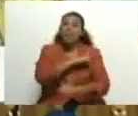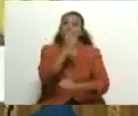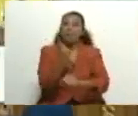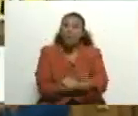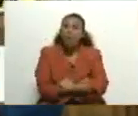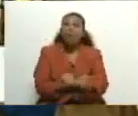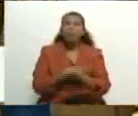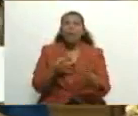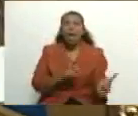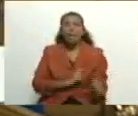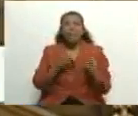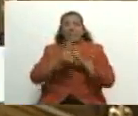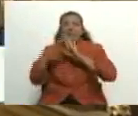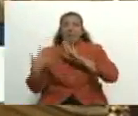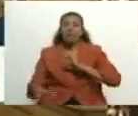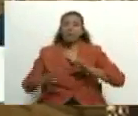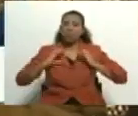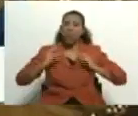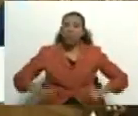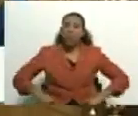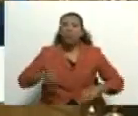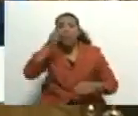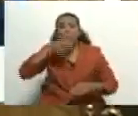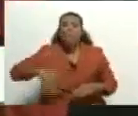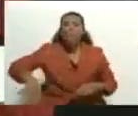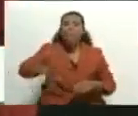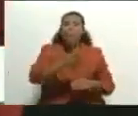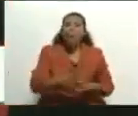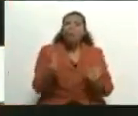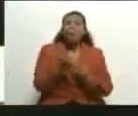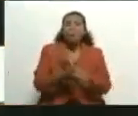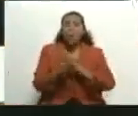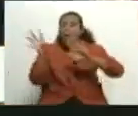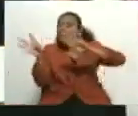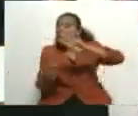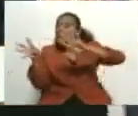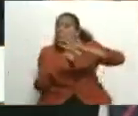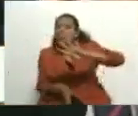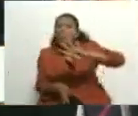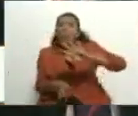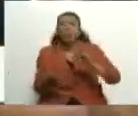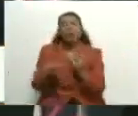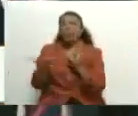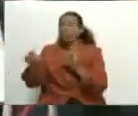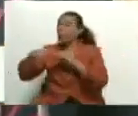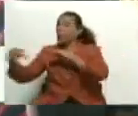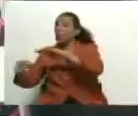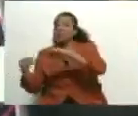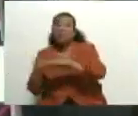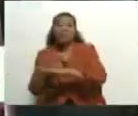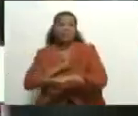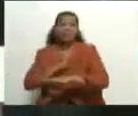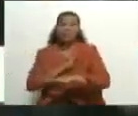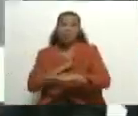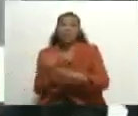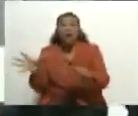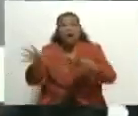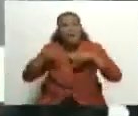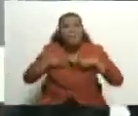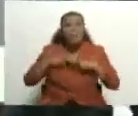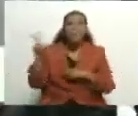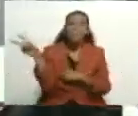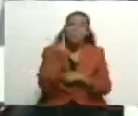los inalienables derechos de Venezuela y su pueblo sobre el territorio de la Guayana Esequiba, y su